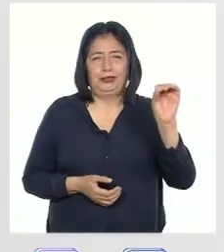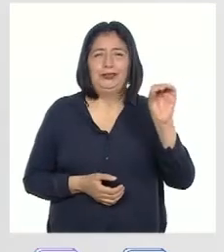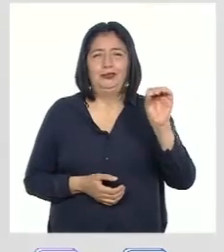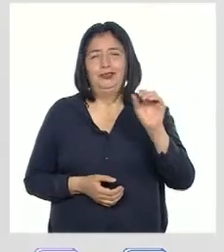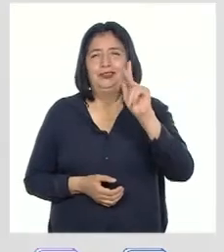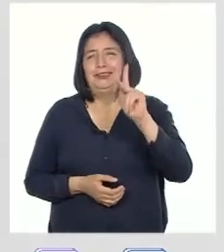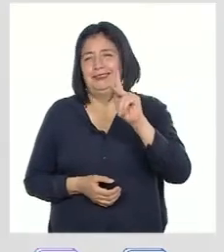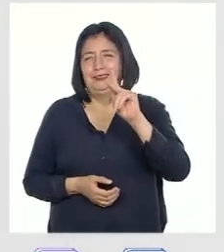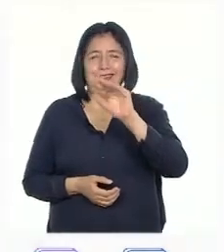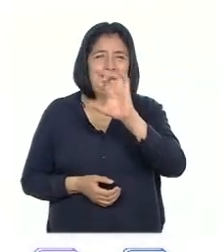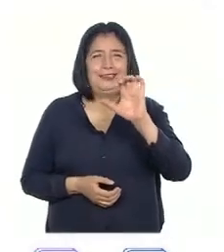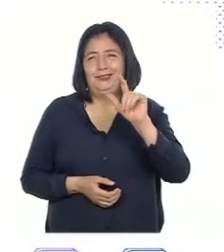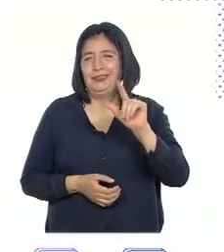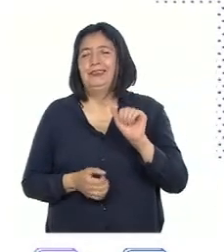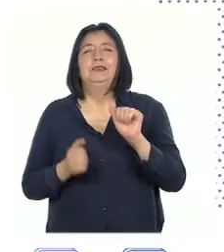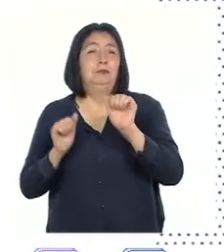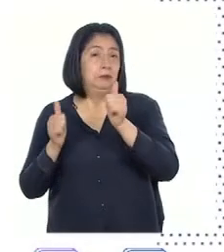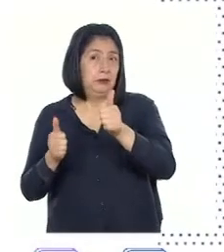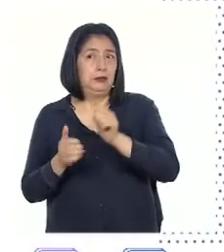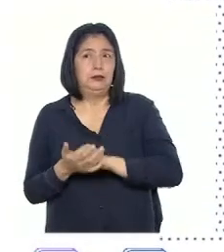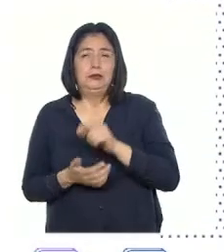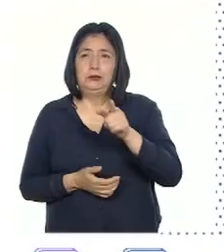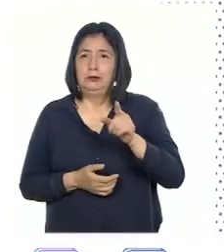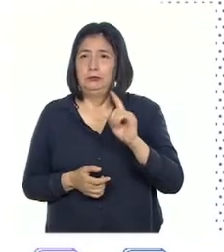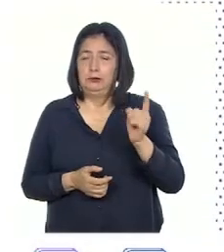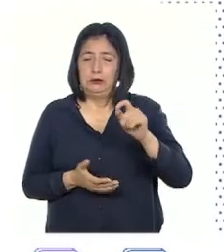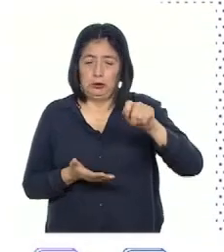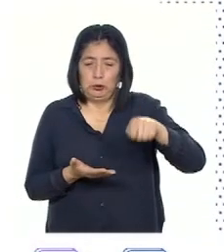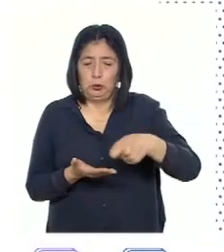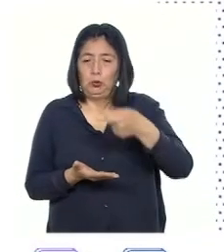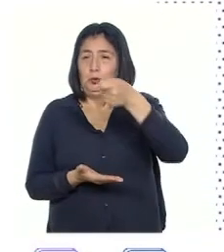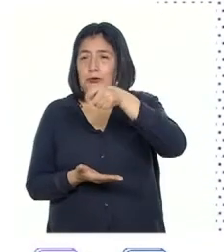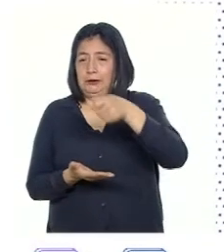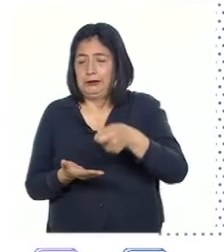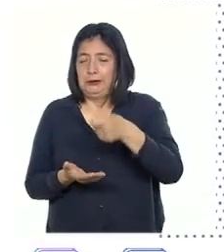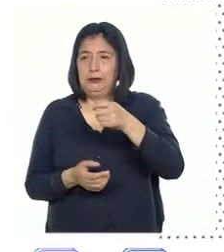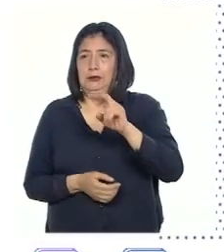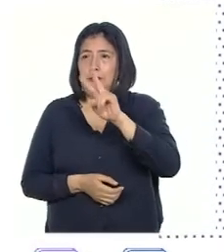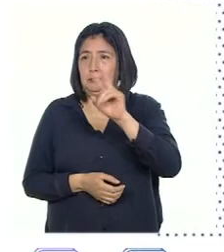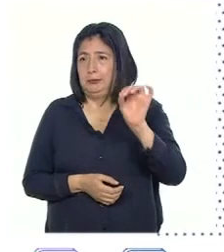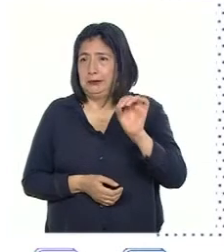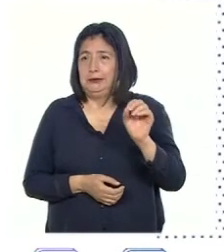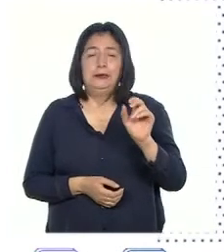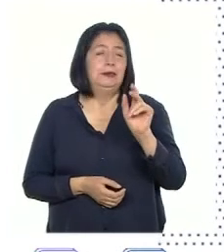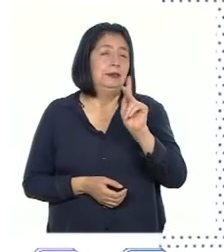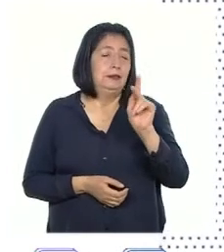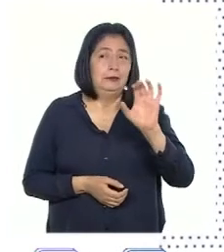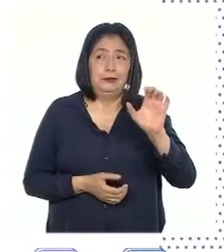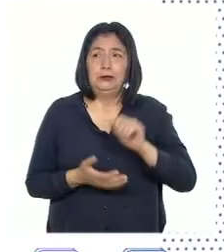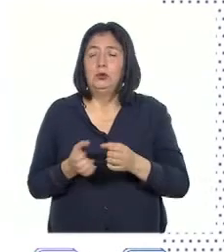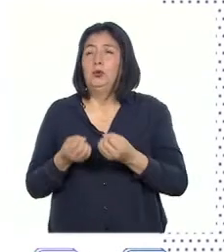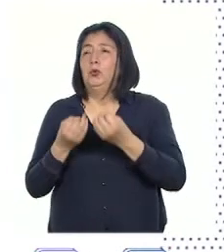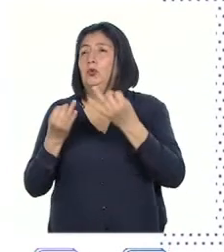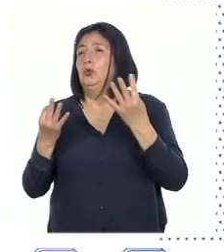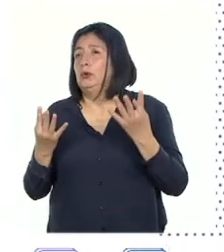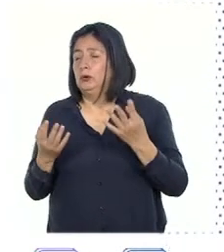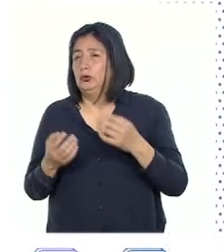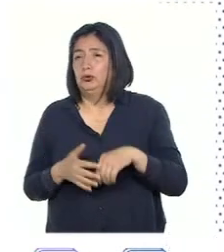kilocalorías. Exacto. Y como en cada cucharadita hay 20 kilocalorías, eso equivale